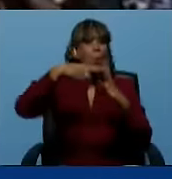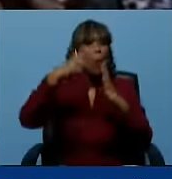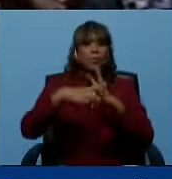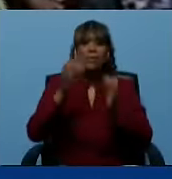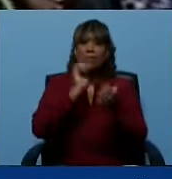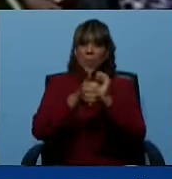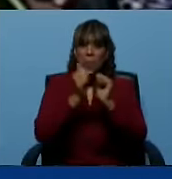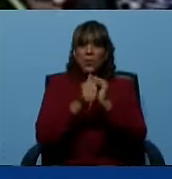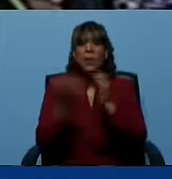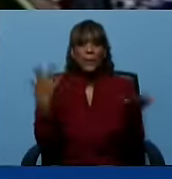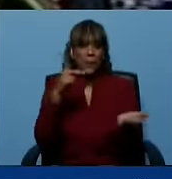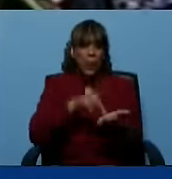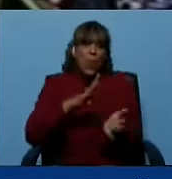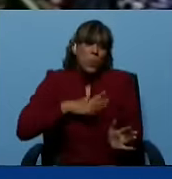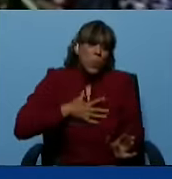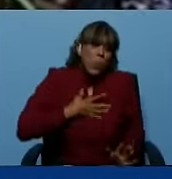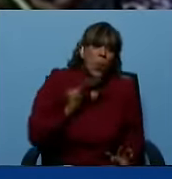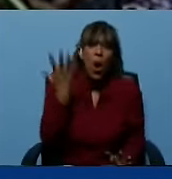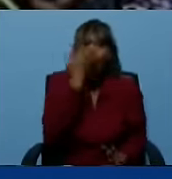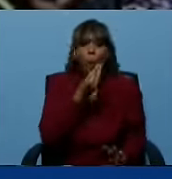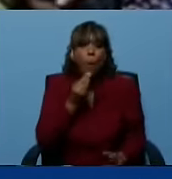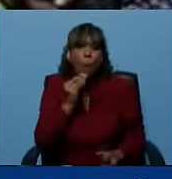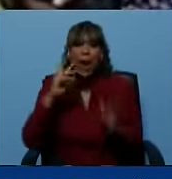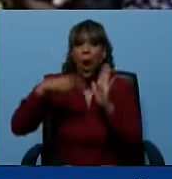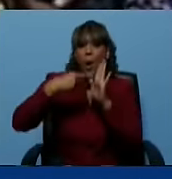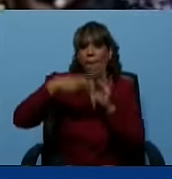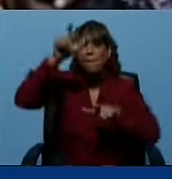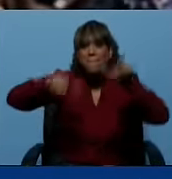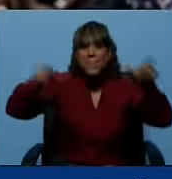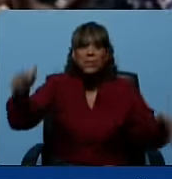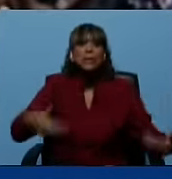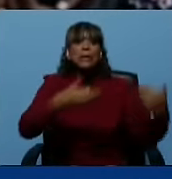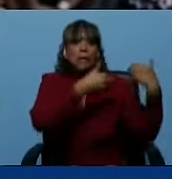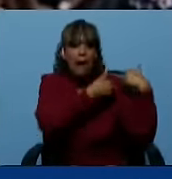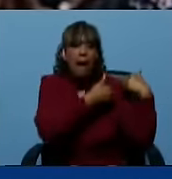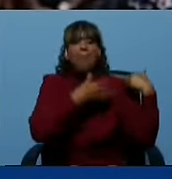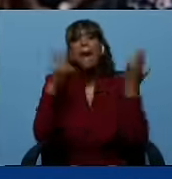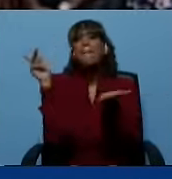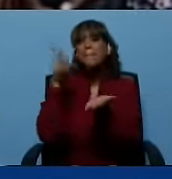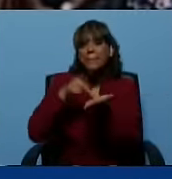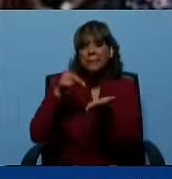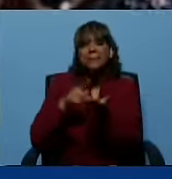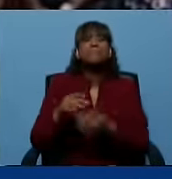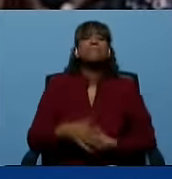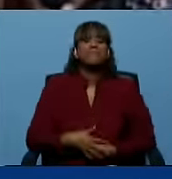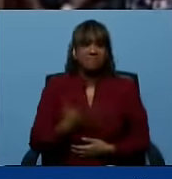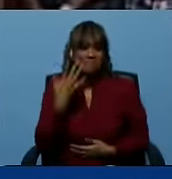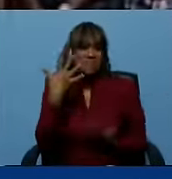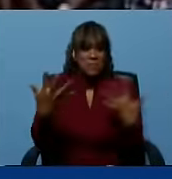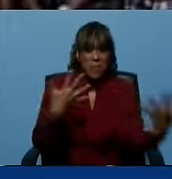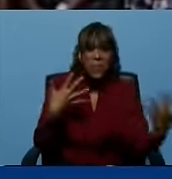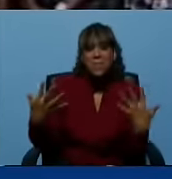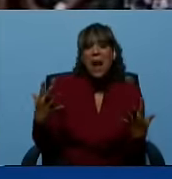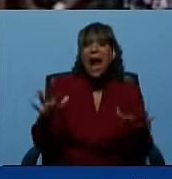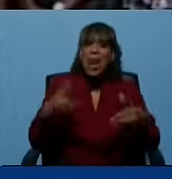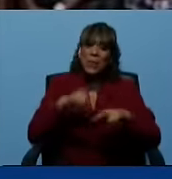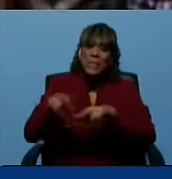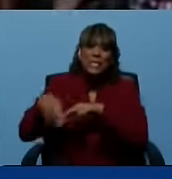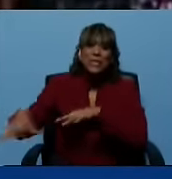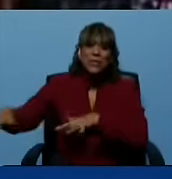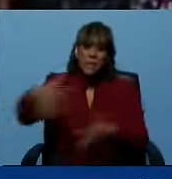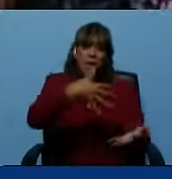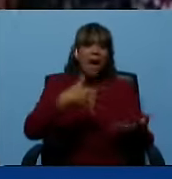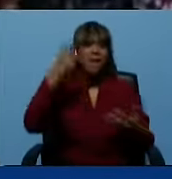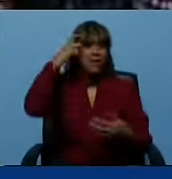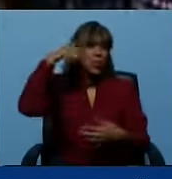disciplinas. Y pues ahí estará la juventud, los recreadores y todos nosotros participando para llevarle el amor y la alegría a todos los niños